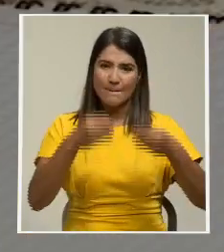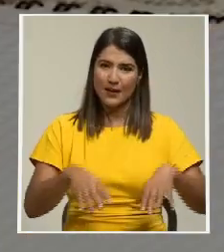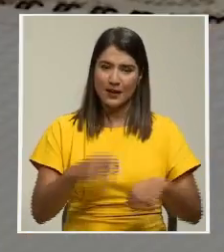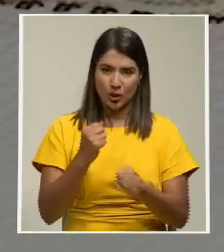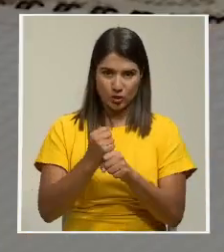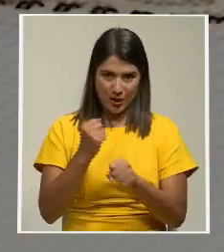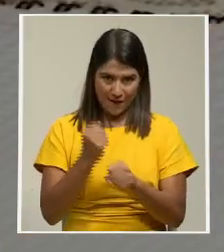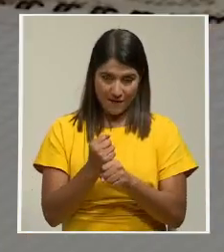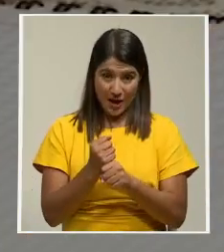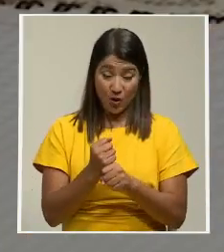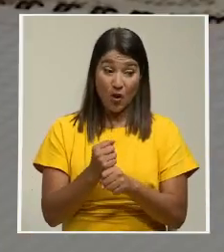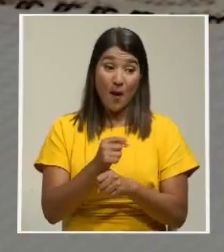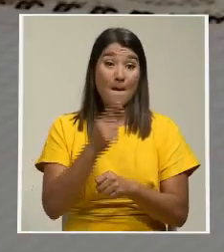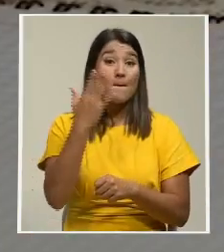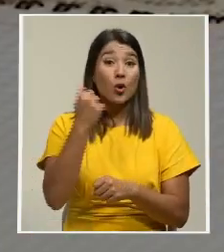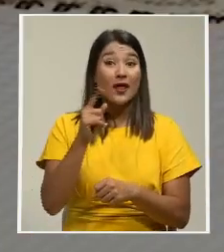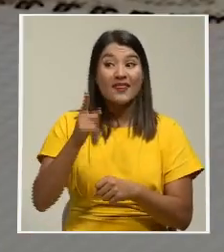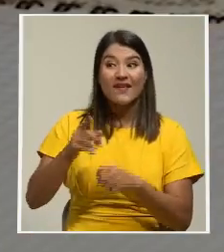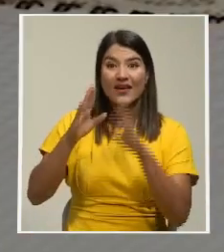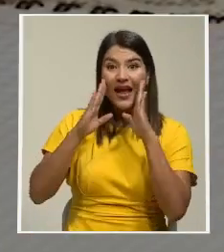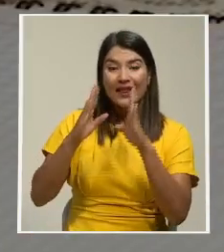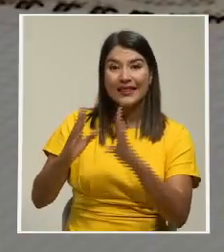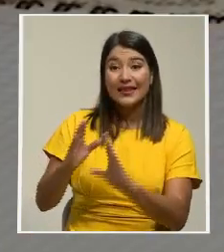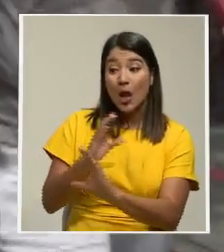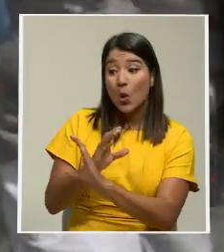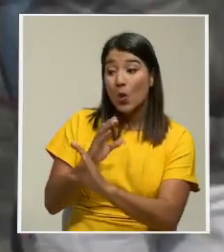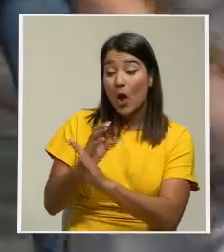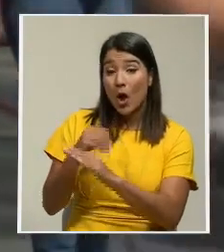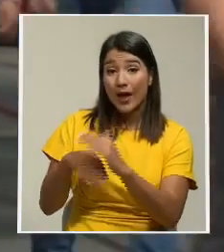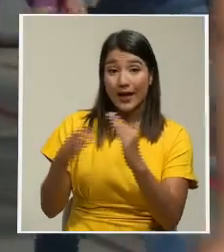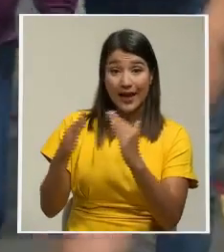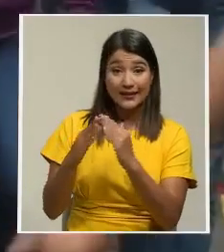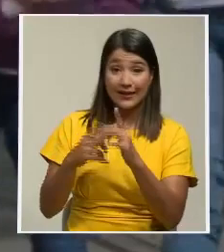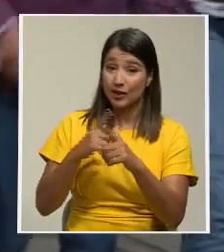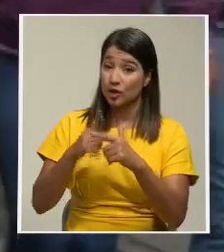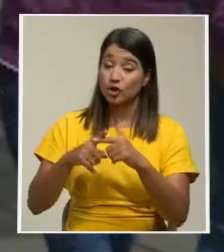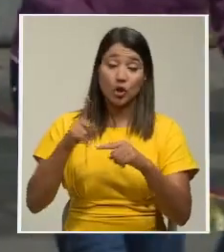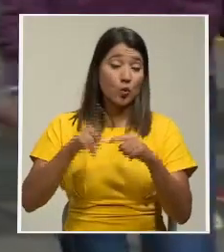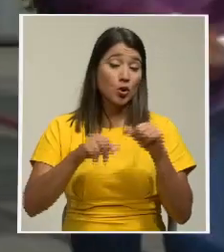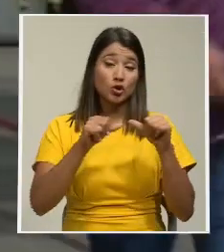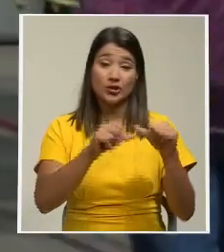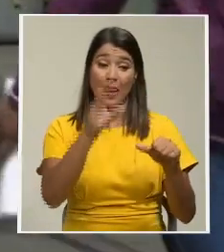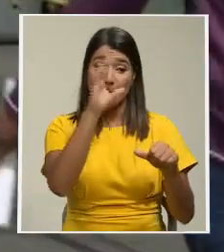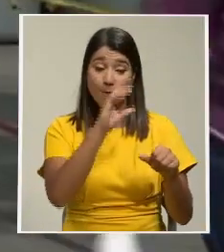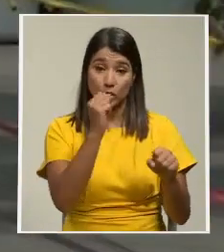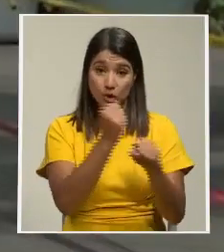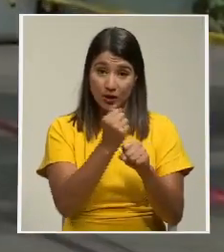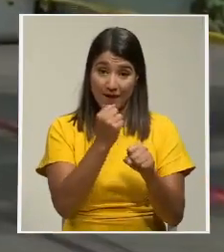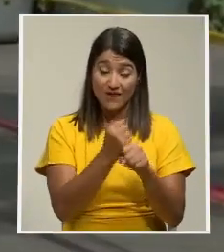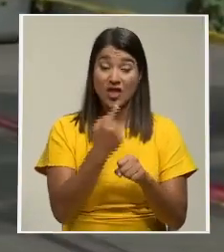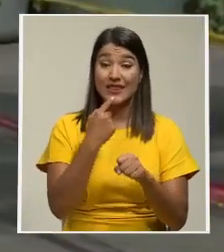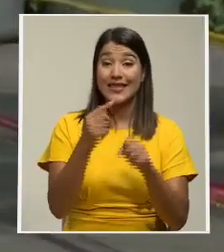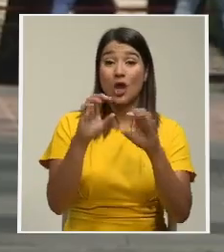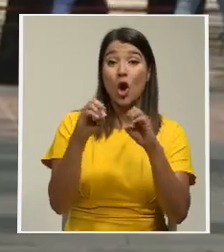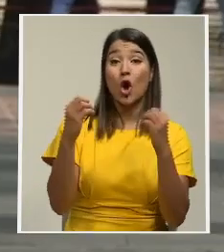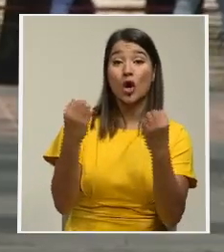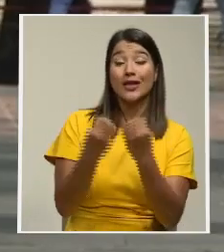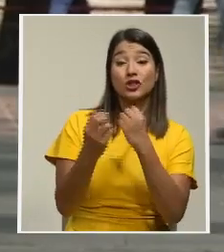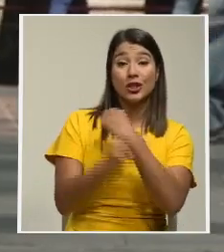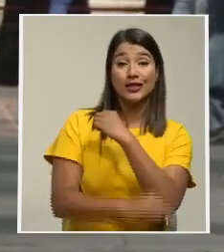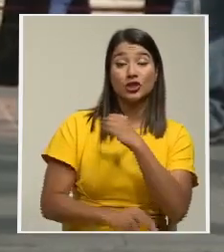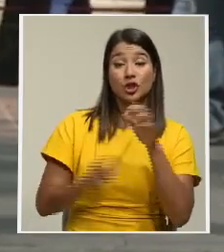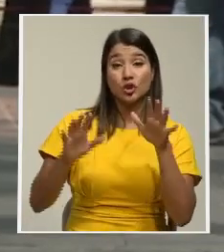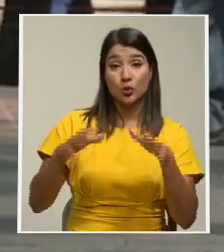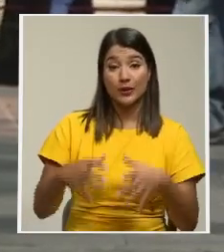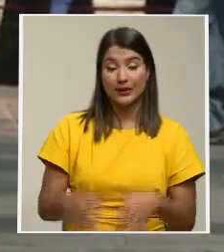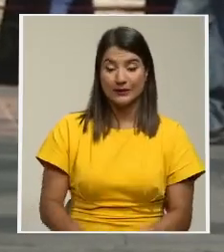laboral, quienes por tener que atender a las demandas de cuidados en sus hogares no retomaron la búsqueda de empleo, según un informe del Organismo de las Naciones